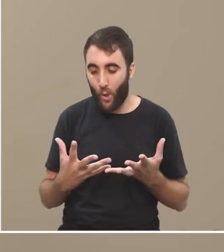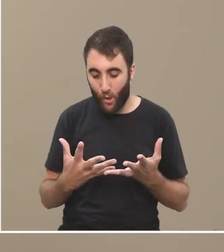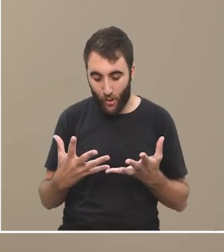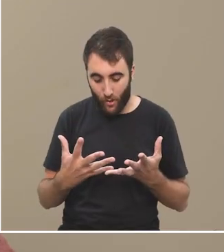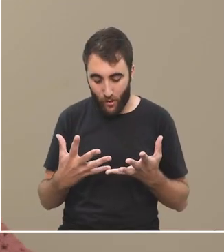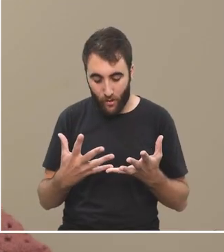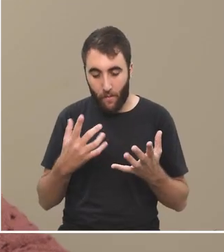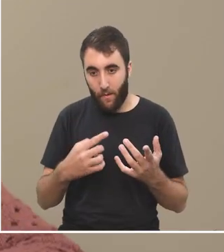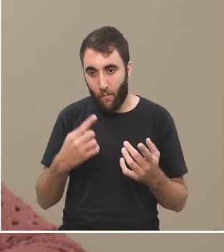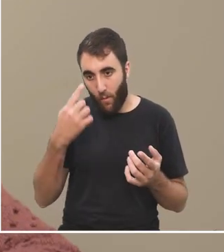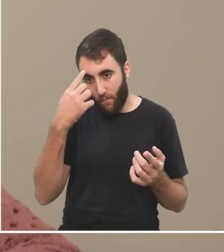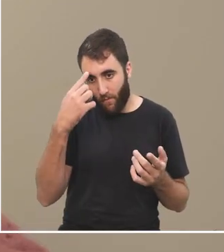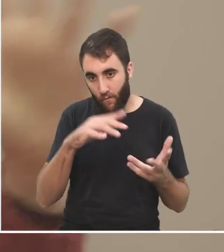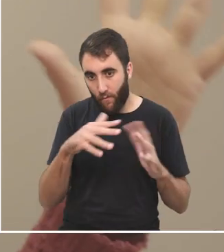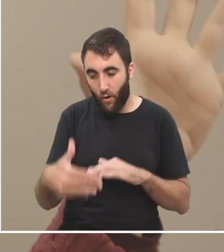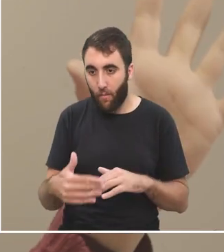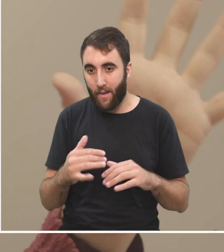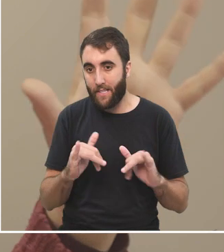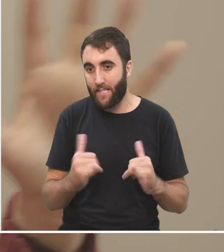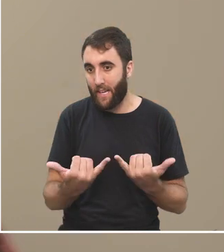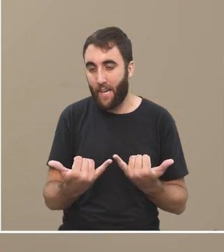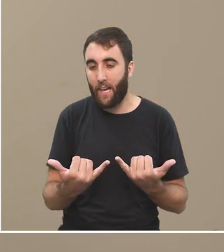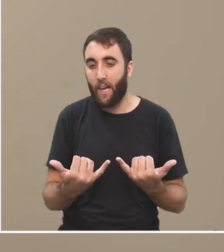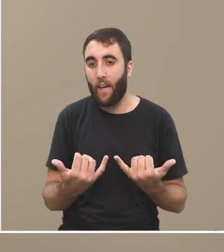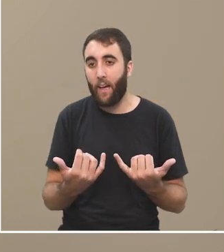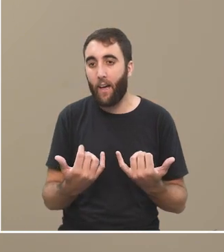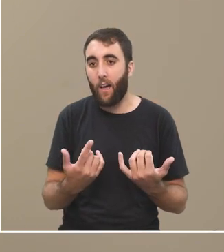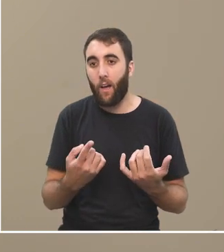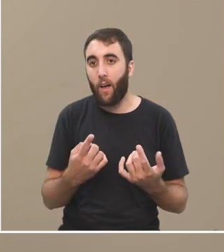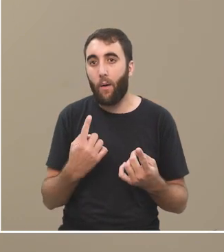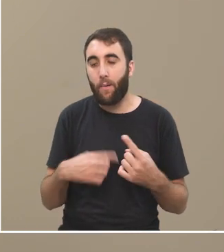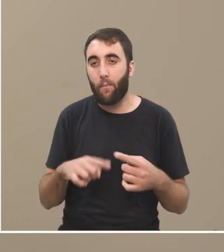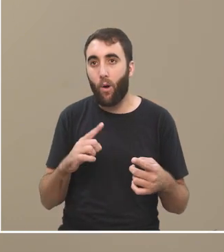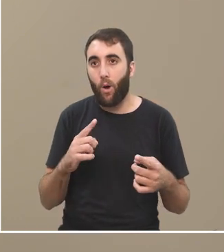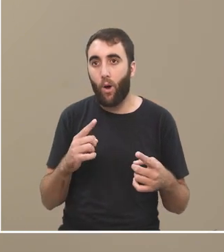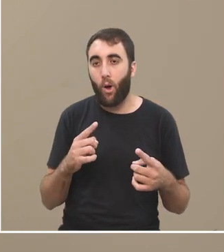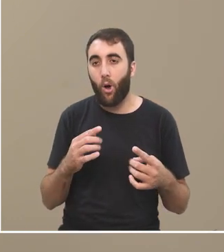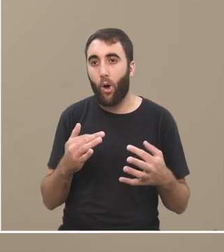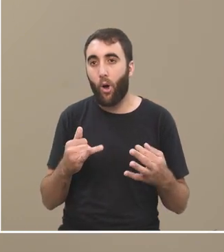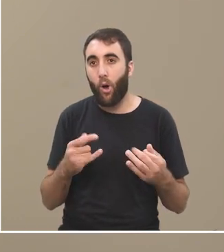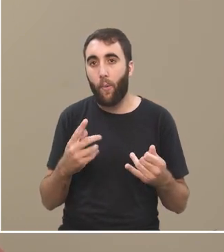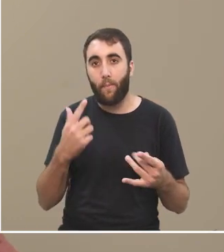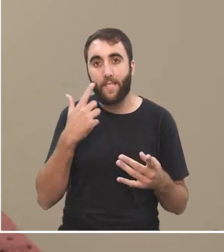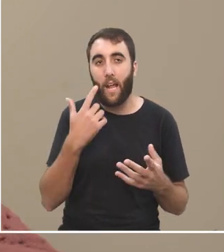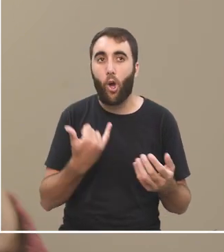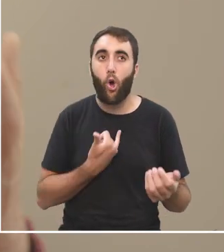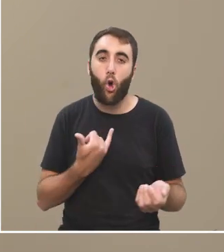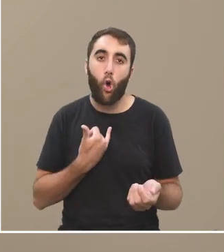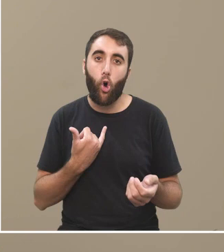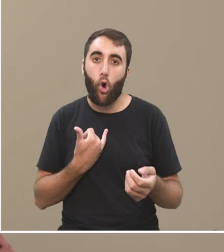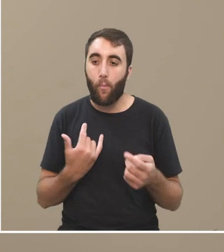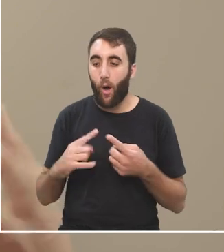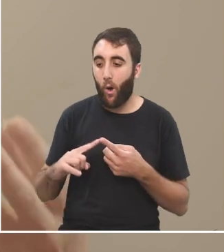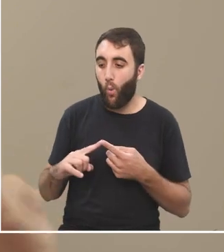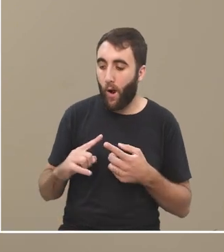que tiene una lógica centrífuga o sea que la lógica del caos y no la del consenso la del